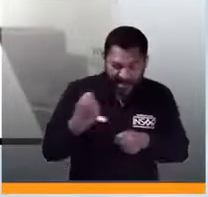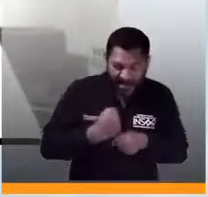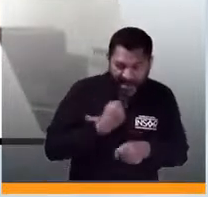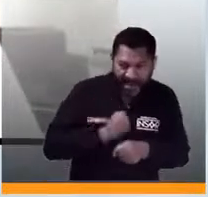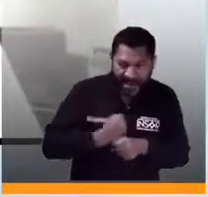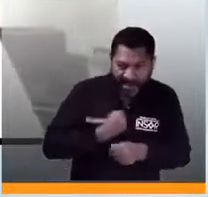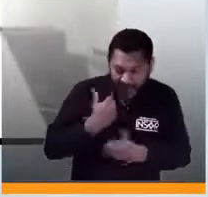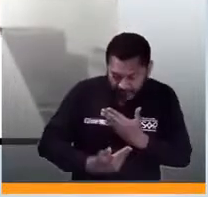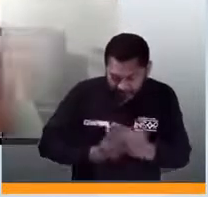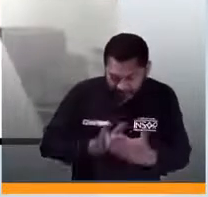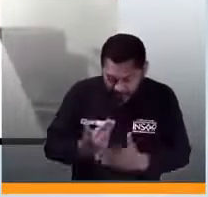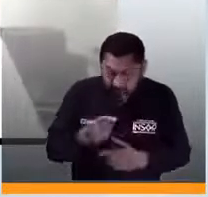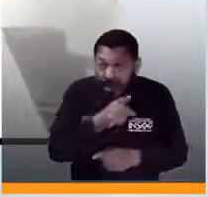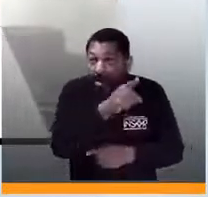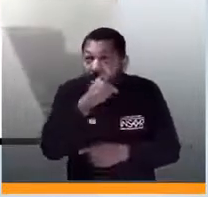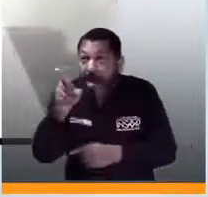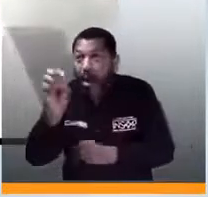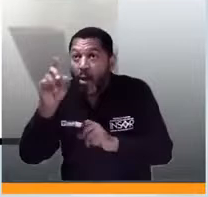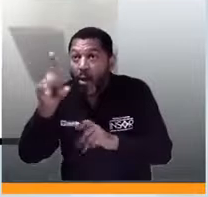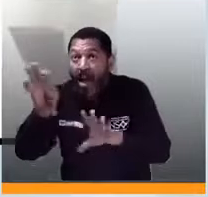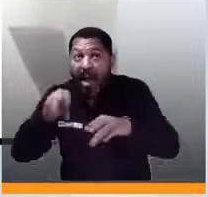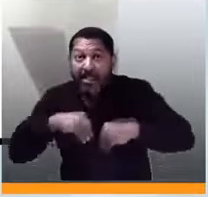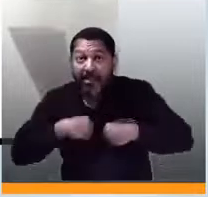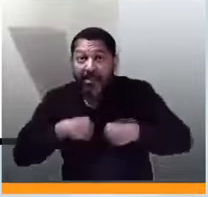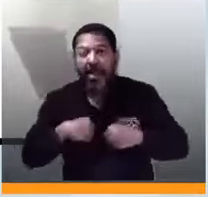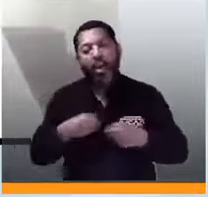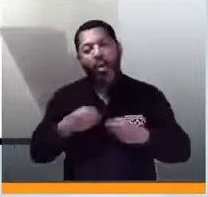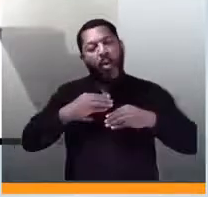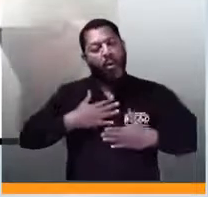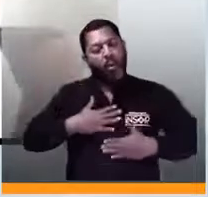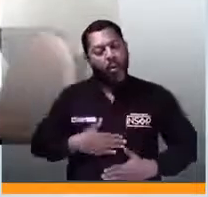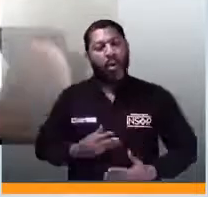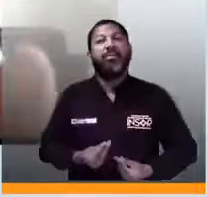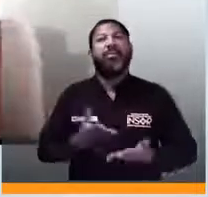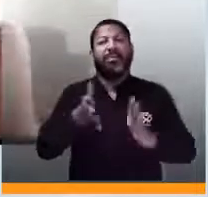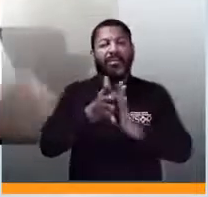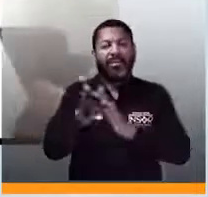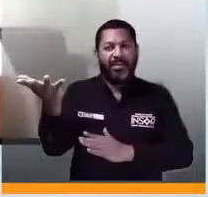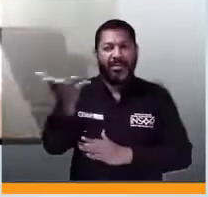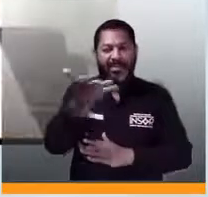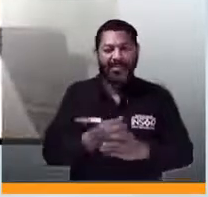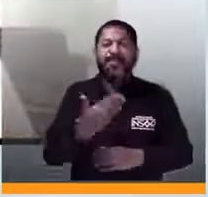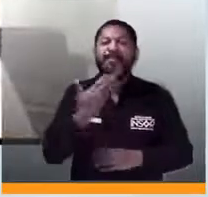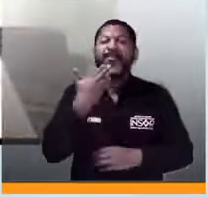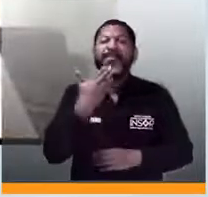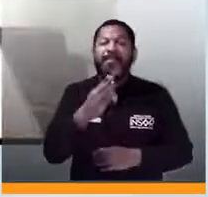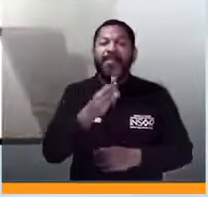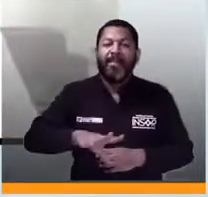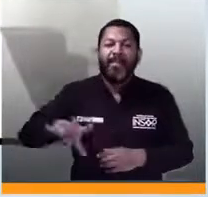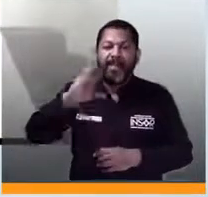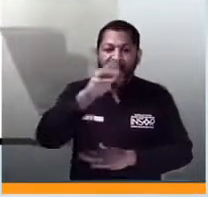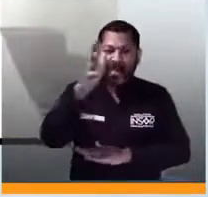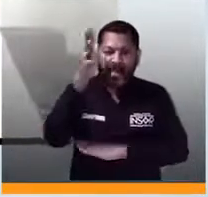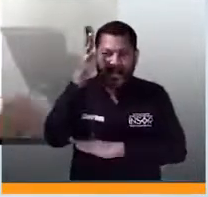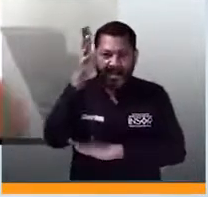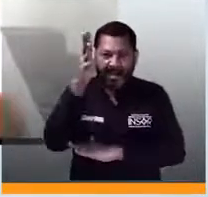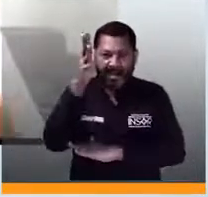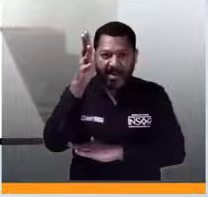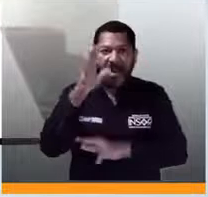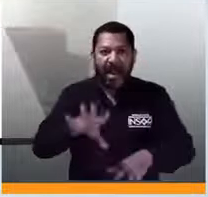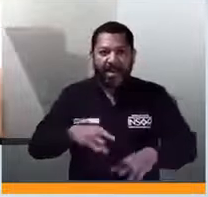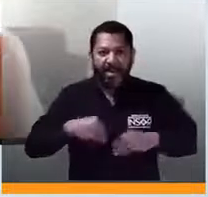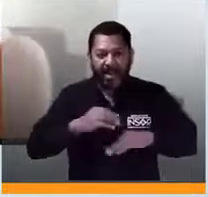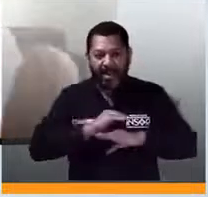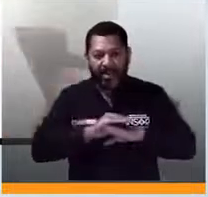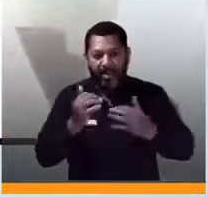para que estas cosas se den, pero si ustedes no aceptaran la invitación, estos espacios no se podrían dar. Entonces, muchísimas gracias por su invitación, por su aceptación